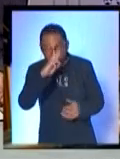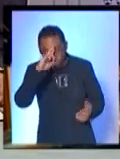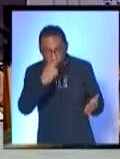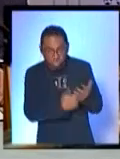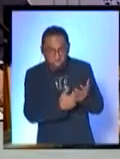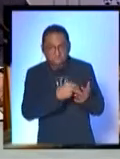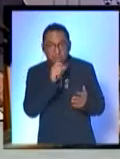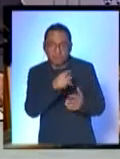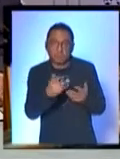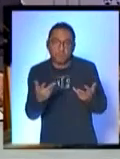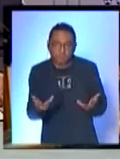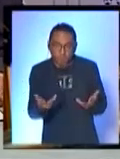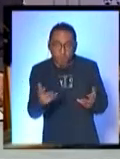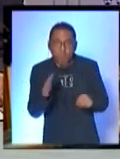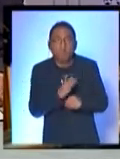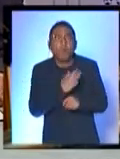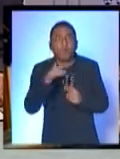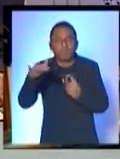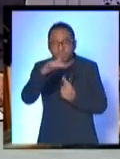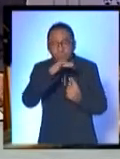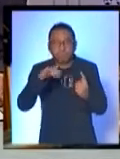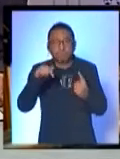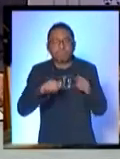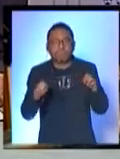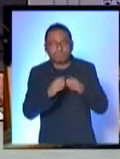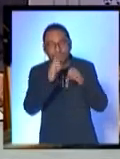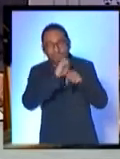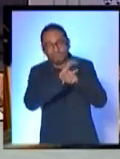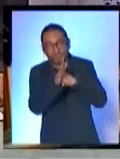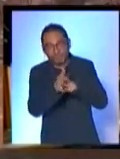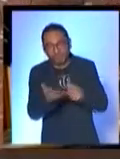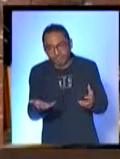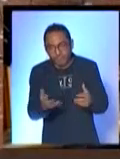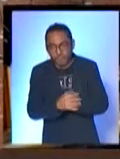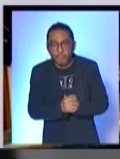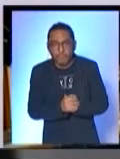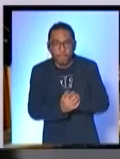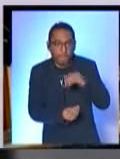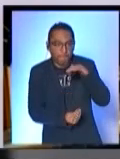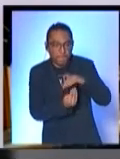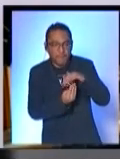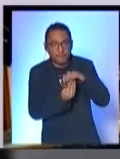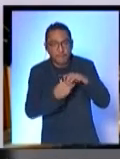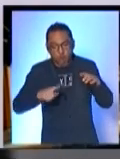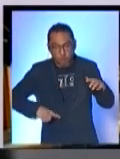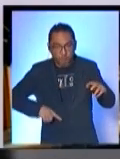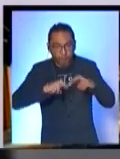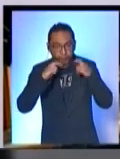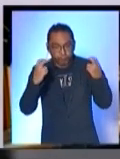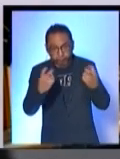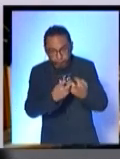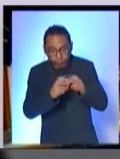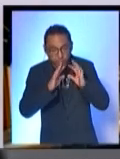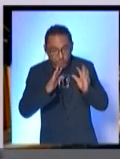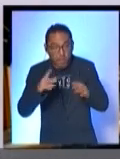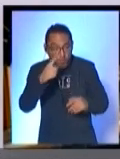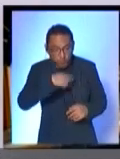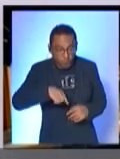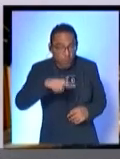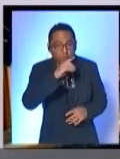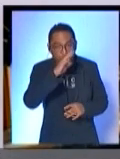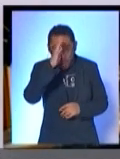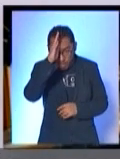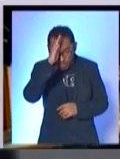de gobernabilidad bajo el contexto de la pandemia. La mesa de gobernabilidad acordó